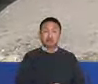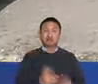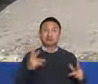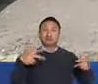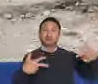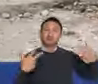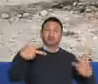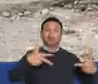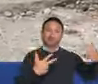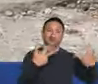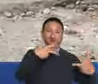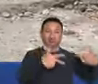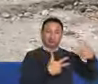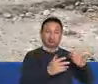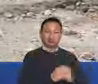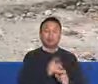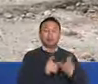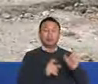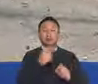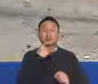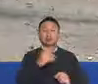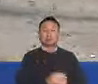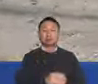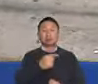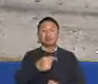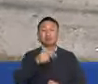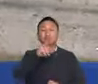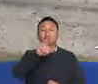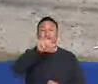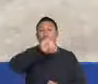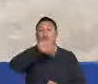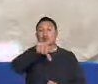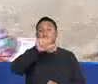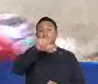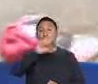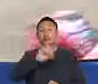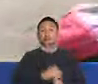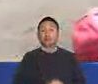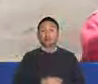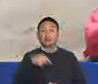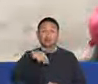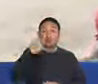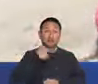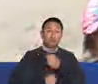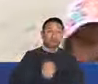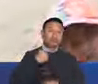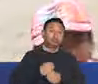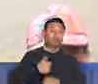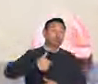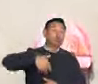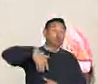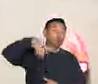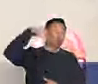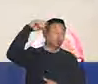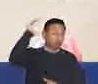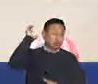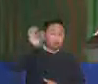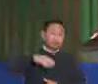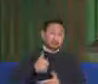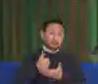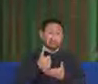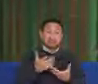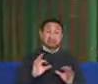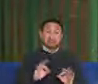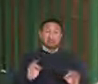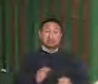y baches, denuncian los moradores de Guajaló, al sur de Quito. Esto es dañísimo, es mucho tiempo ya que no dan solución.